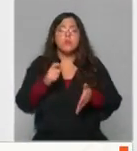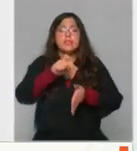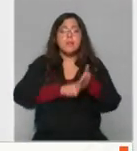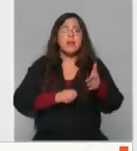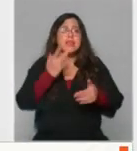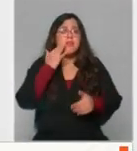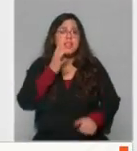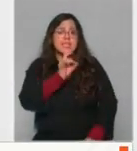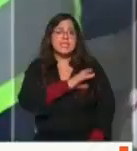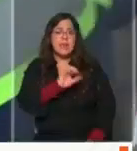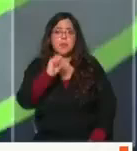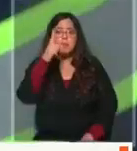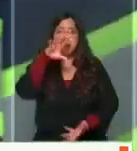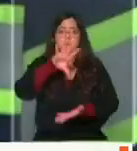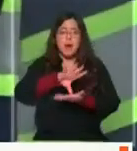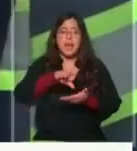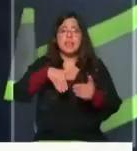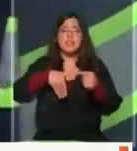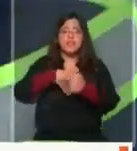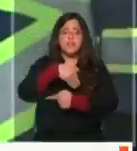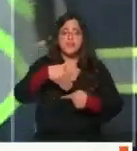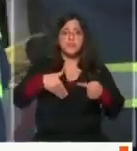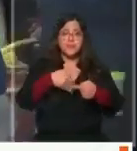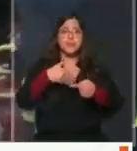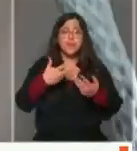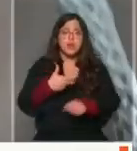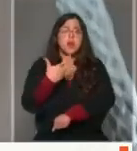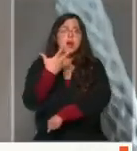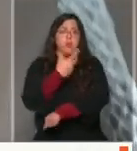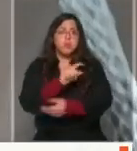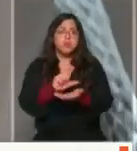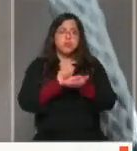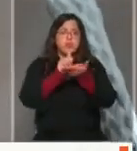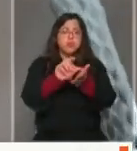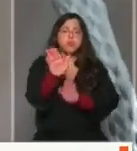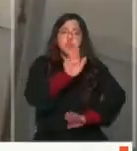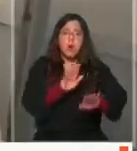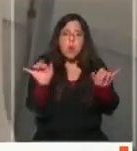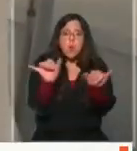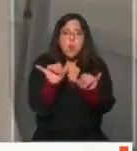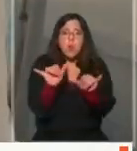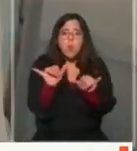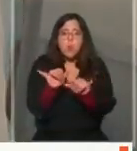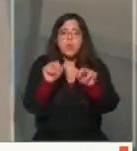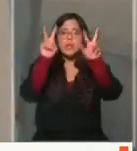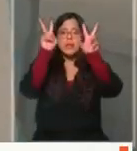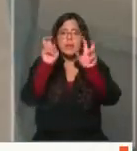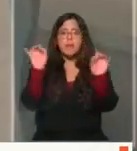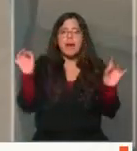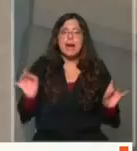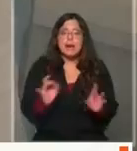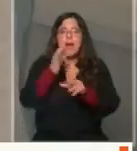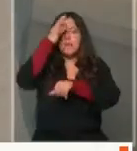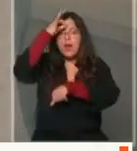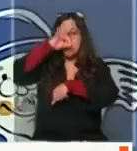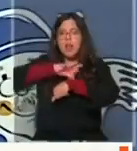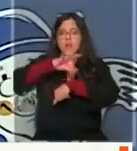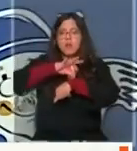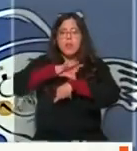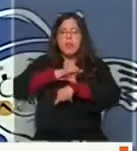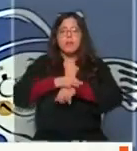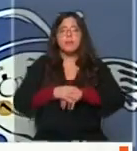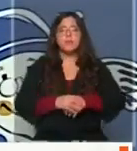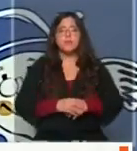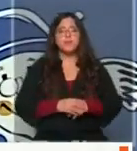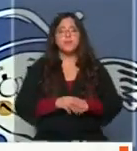es el primer país del hemisferio sur en usar el Nirsevimab, que protege a los lactantes de los efectos más graves del virus sincicial. Lo que